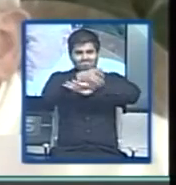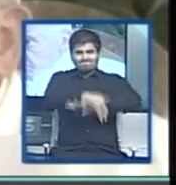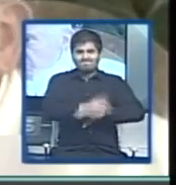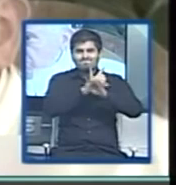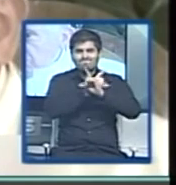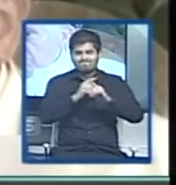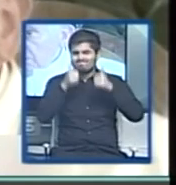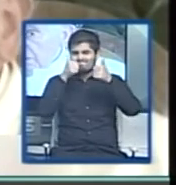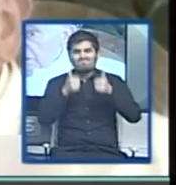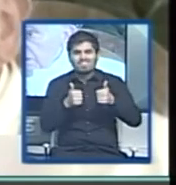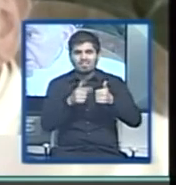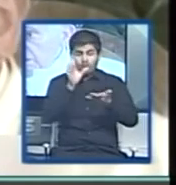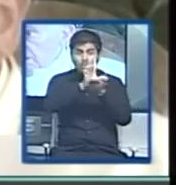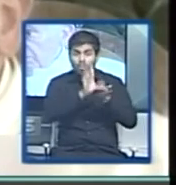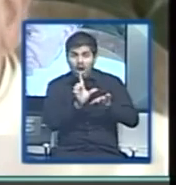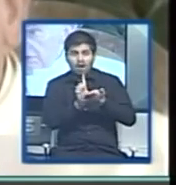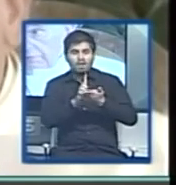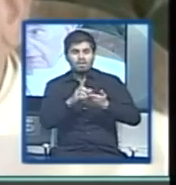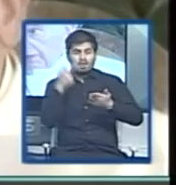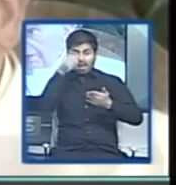al lugar, al evento, en forma